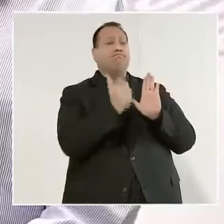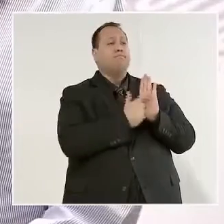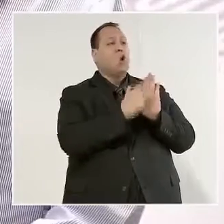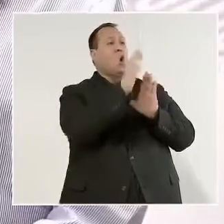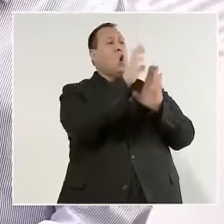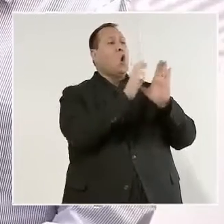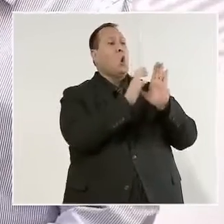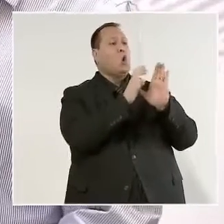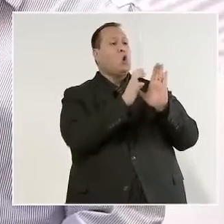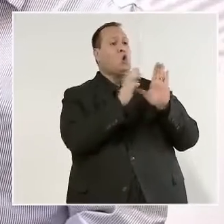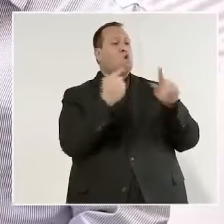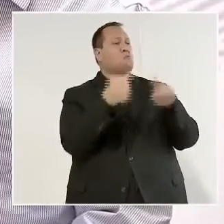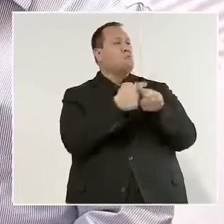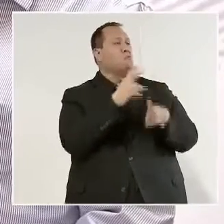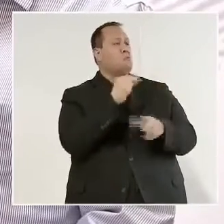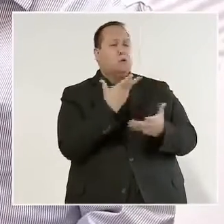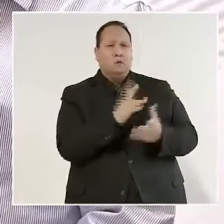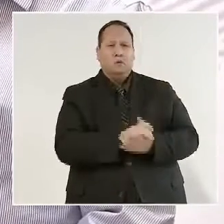inconstitucional